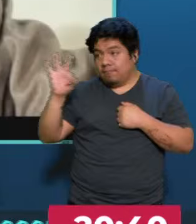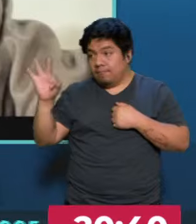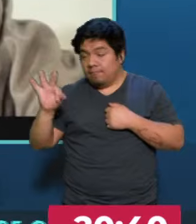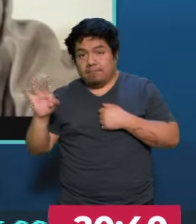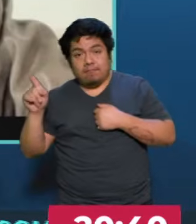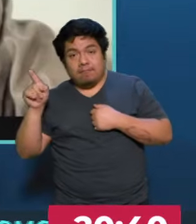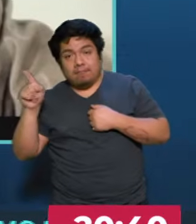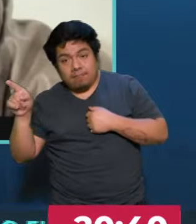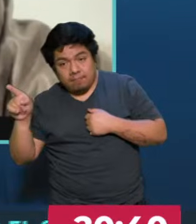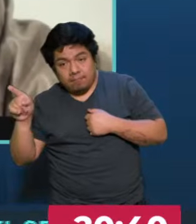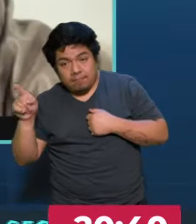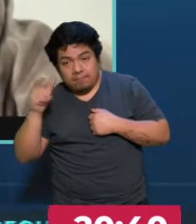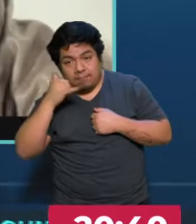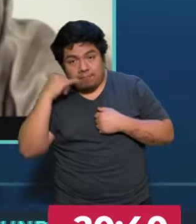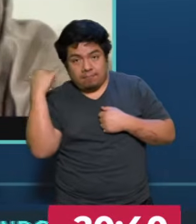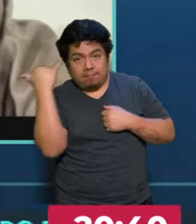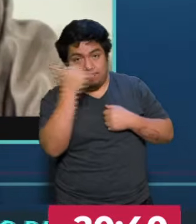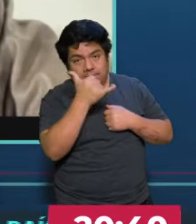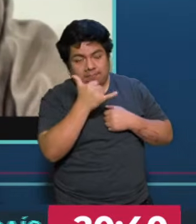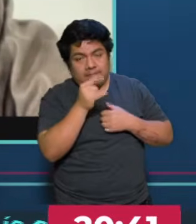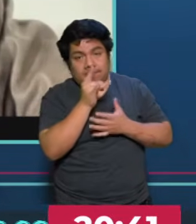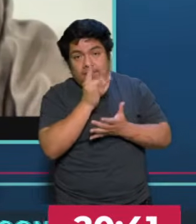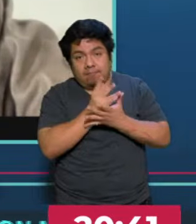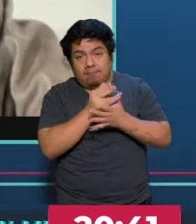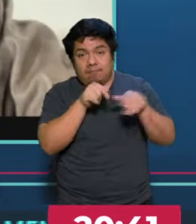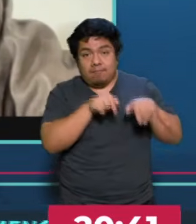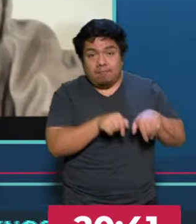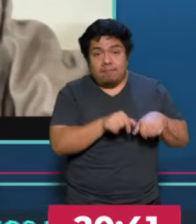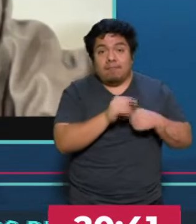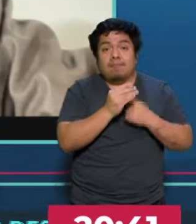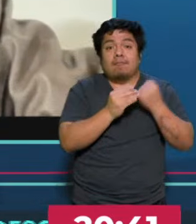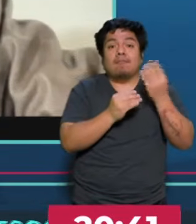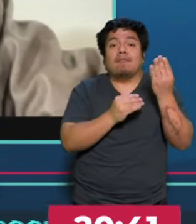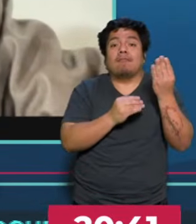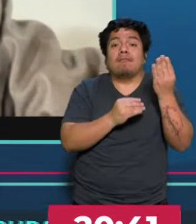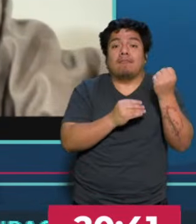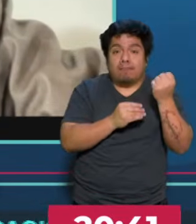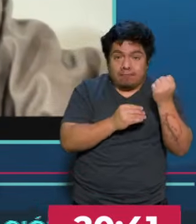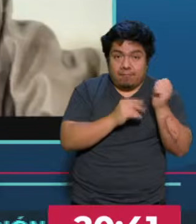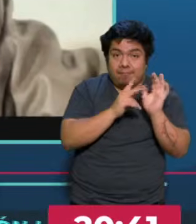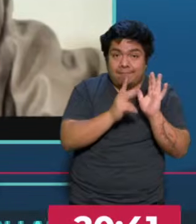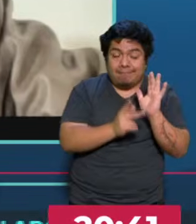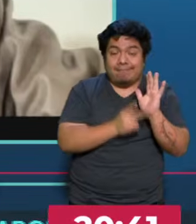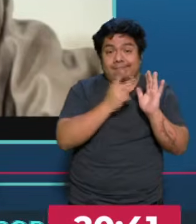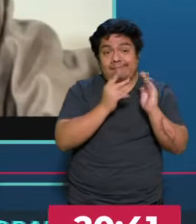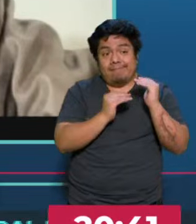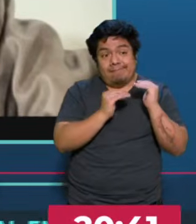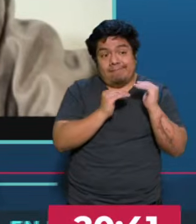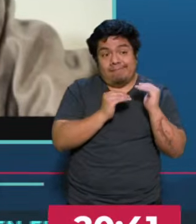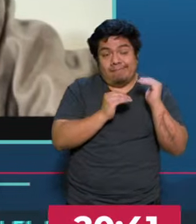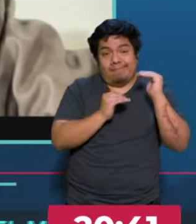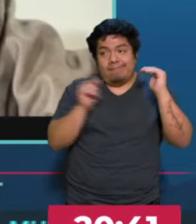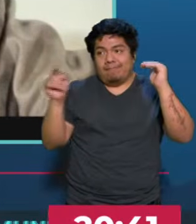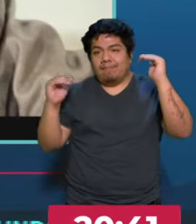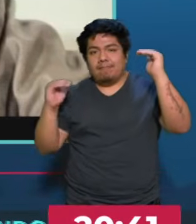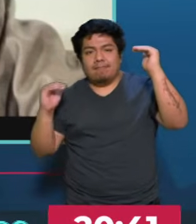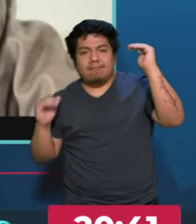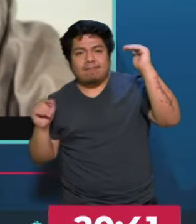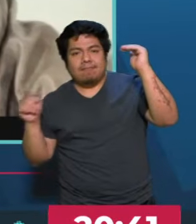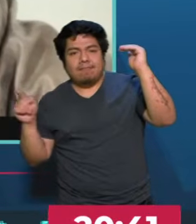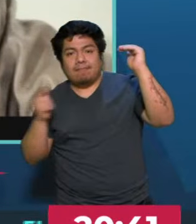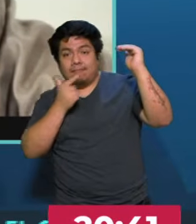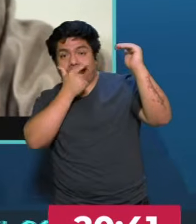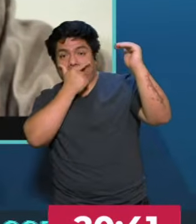son llamadas de este tipo. Aquí son 9 veces más de las que tienen en Inglaterra. Y